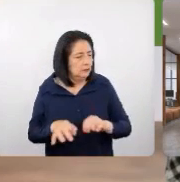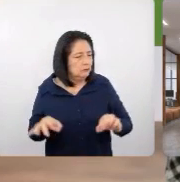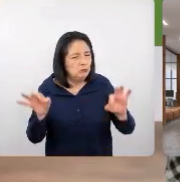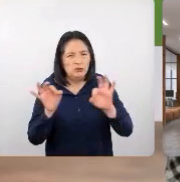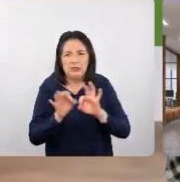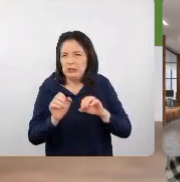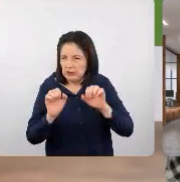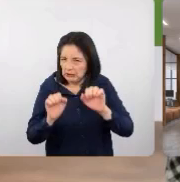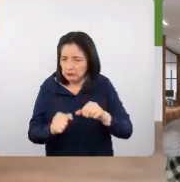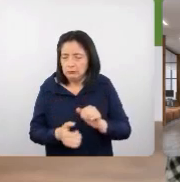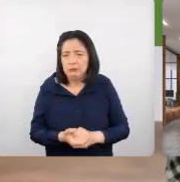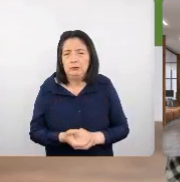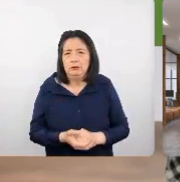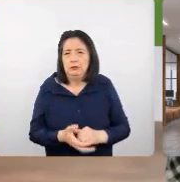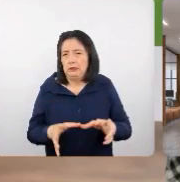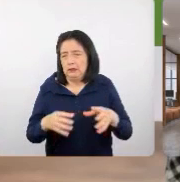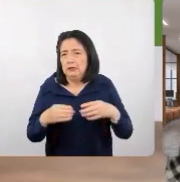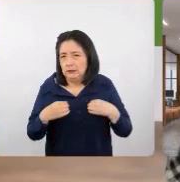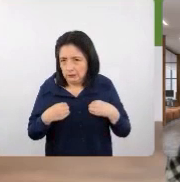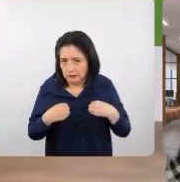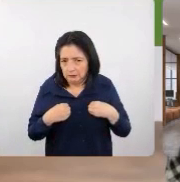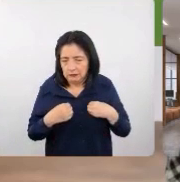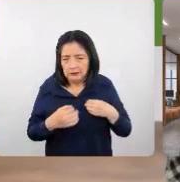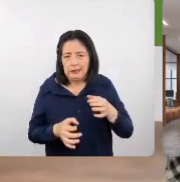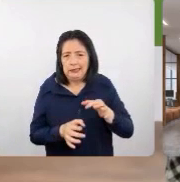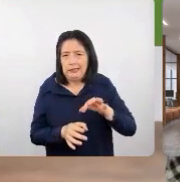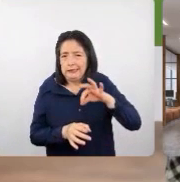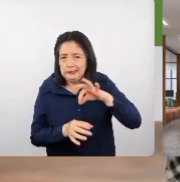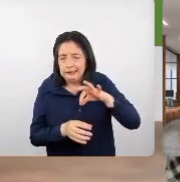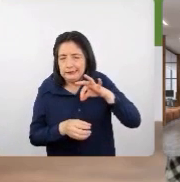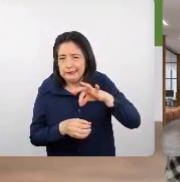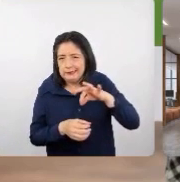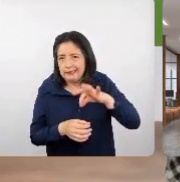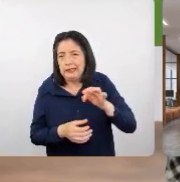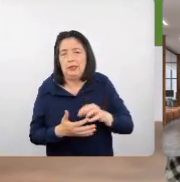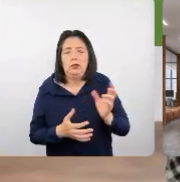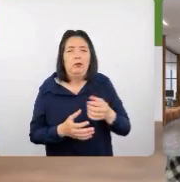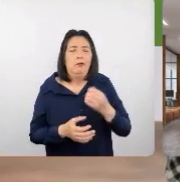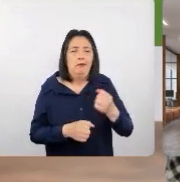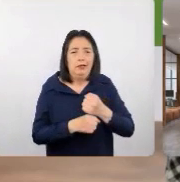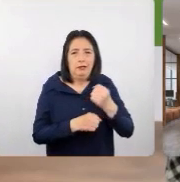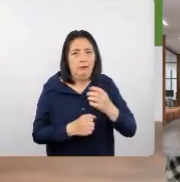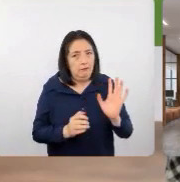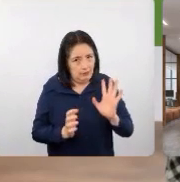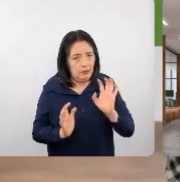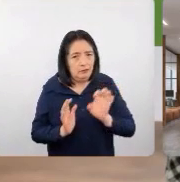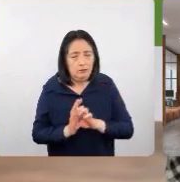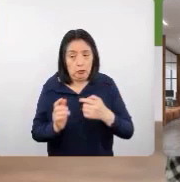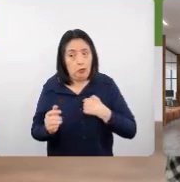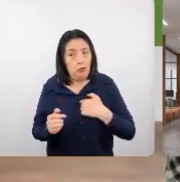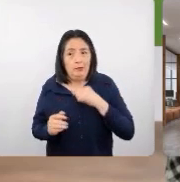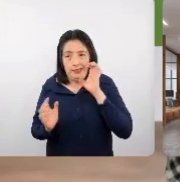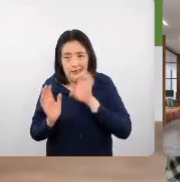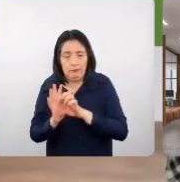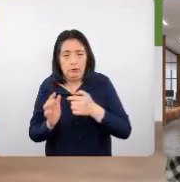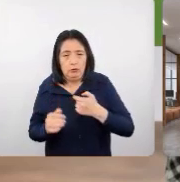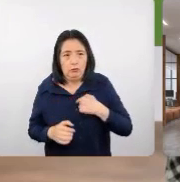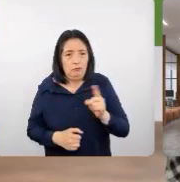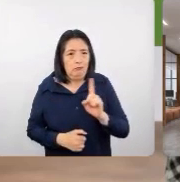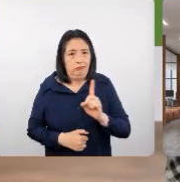Importantísimo aceptar el té o el café. Por ejemplo, es un caso muy particular que se los comento yo, yo no tomo